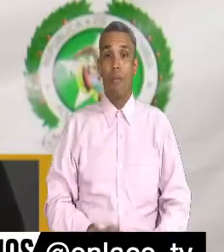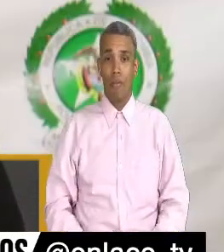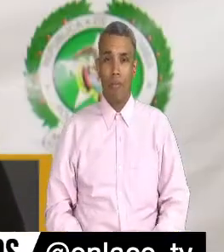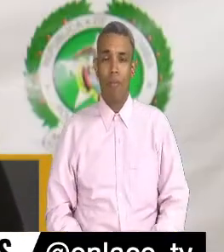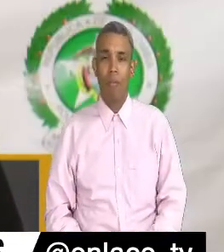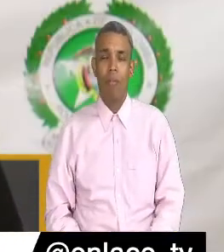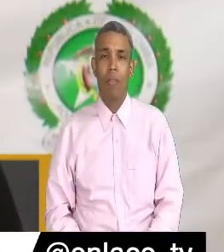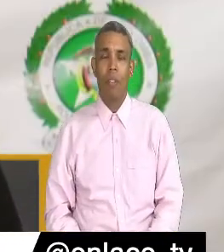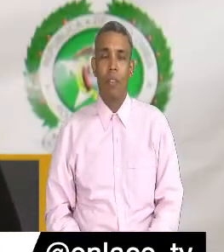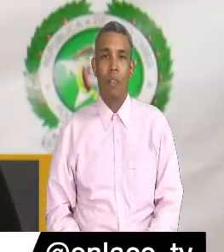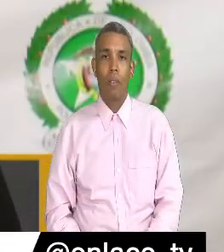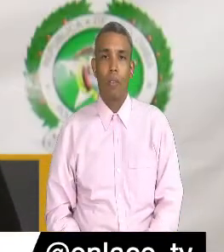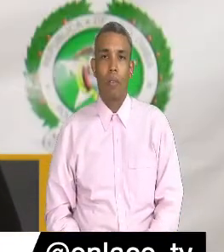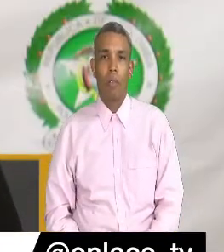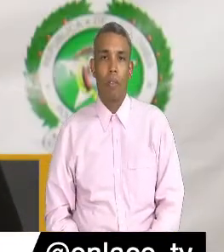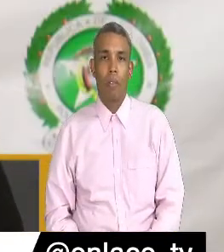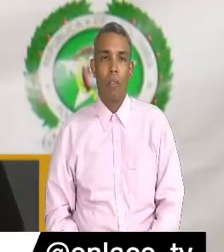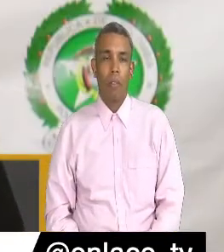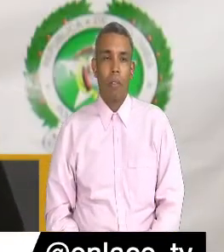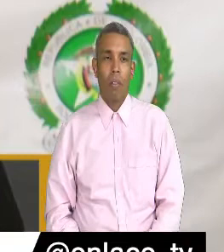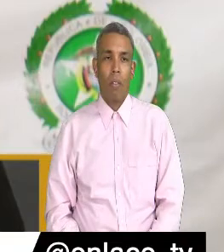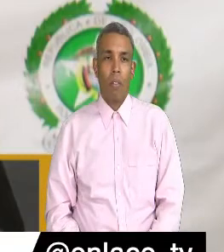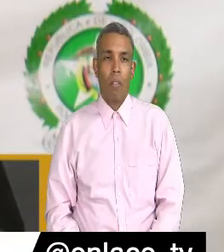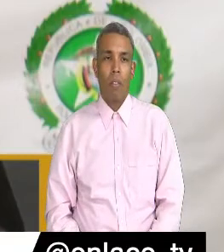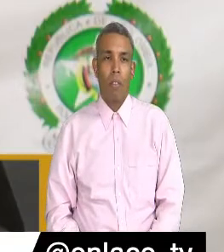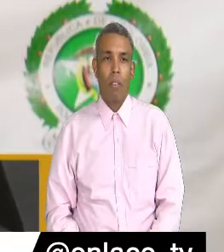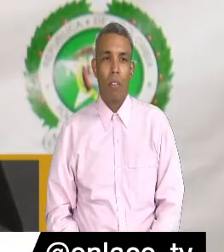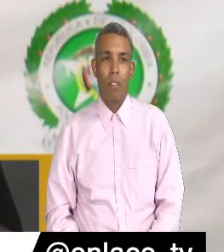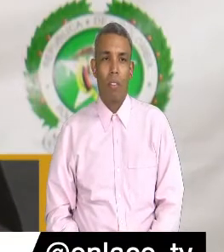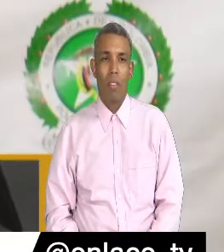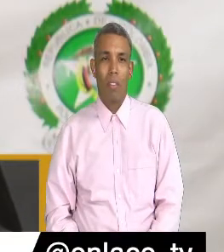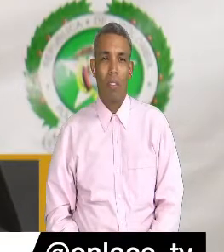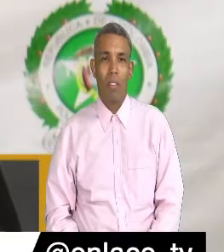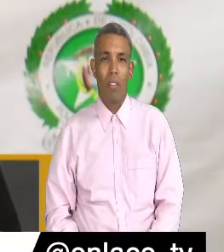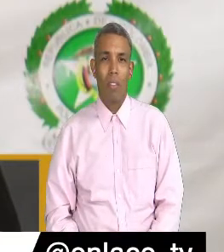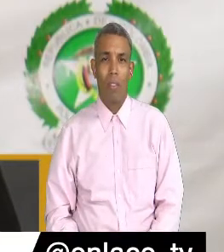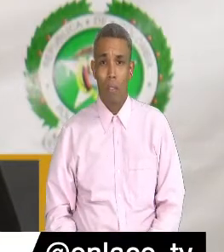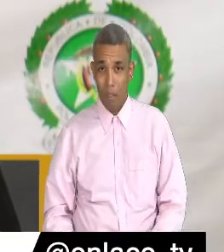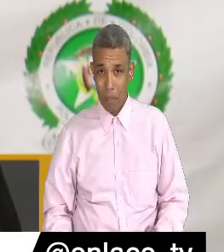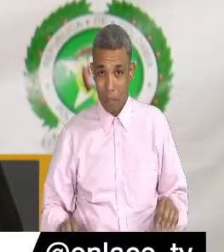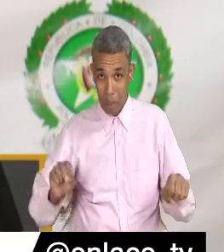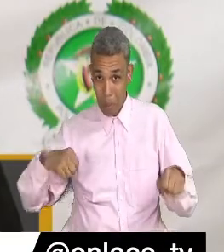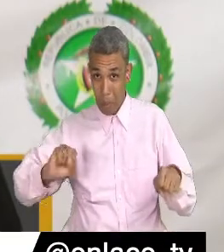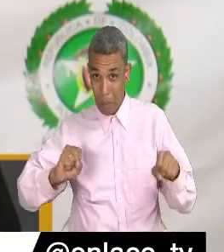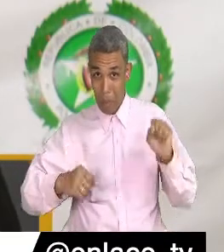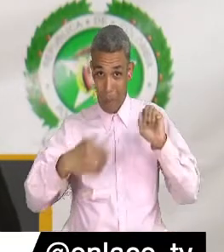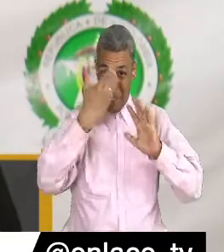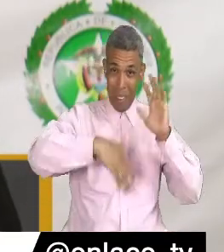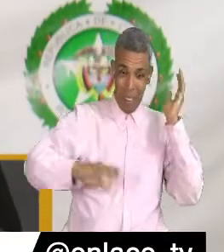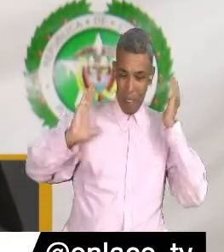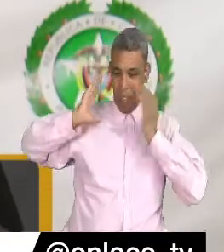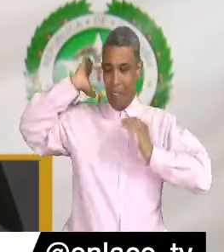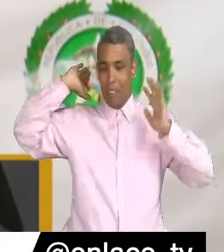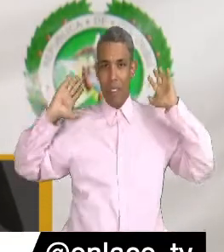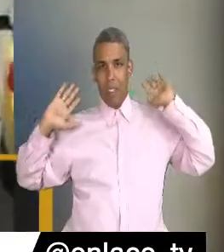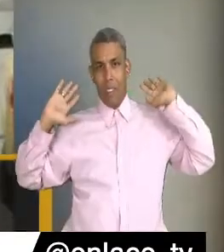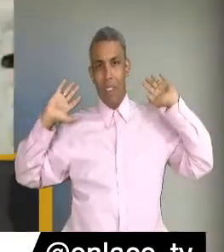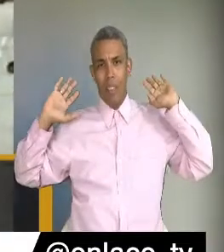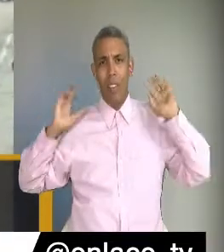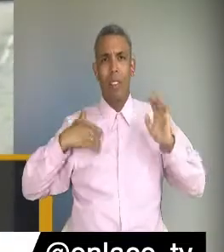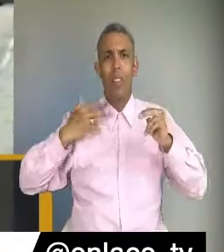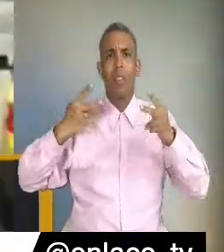atención en este caso, a pesar de la lesión que sufrió pues el conductor de la motocicleta, es como la gran mayoría